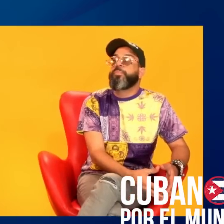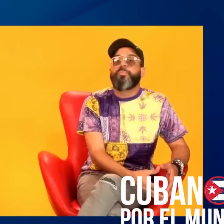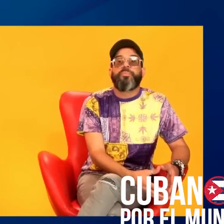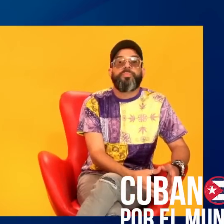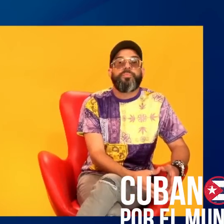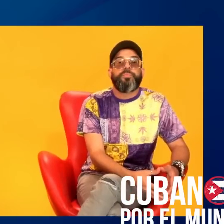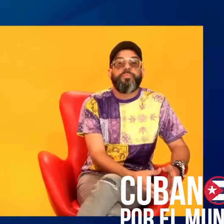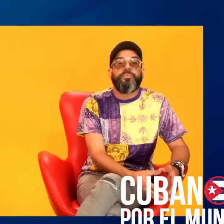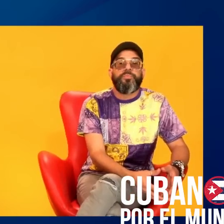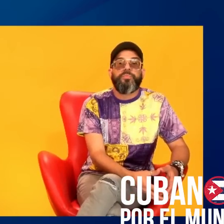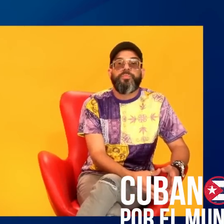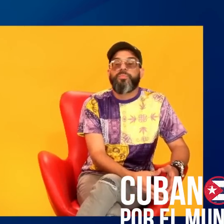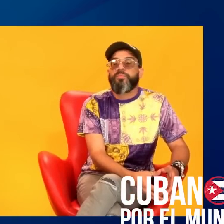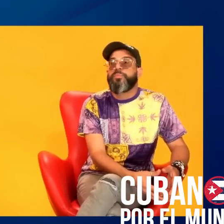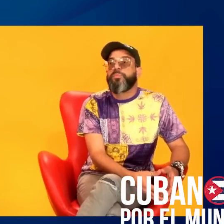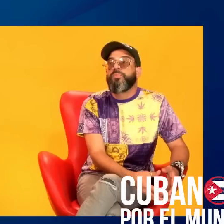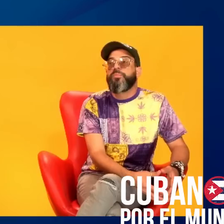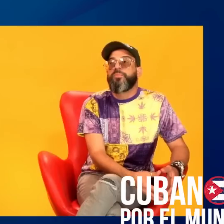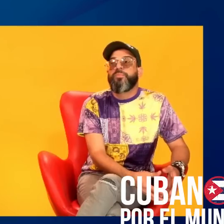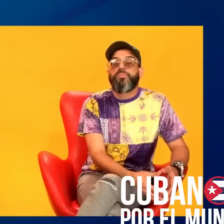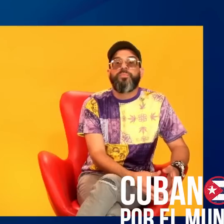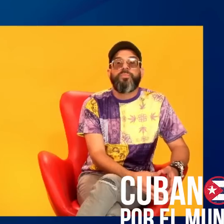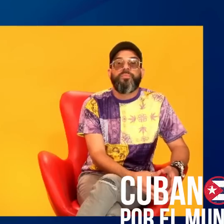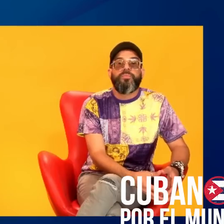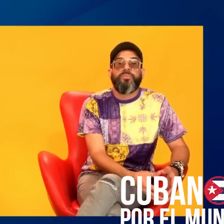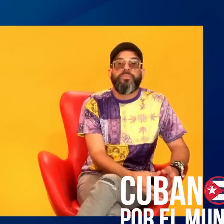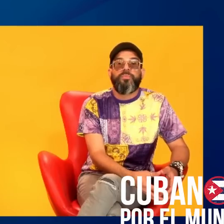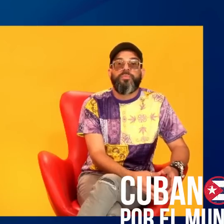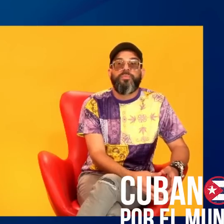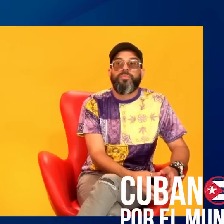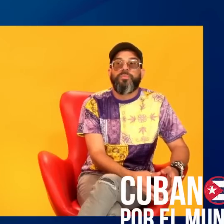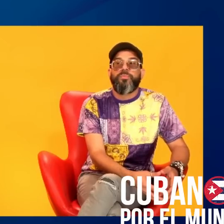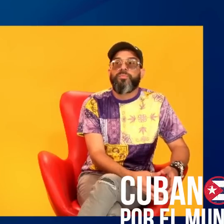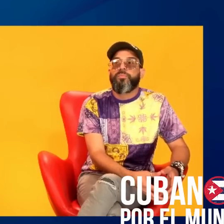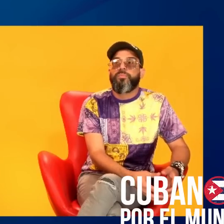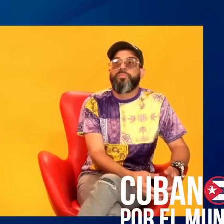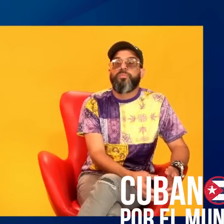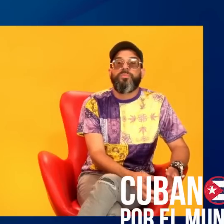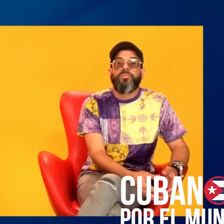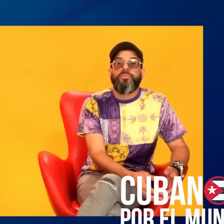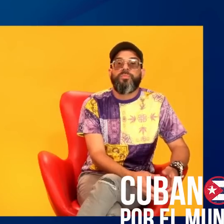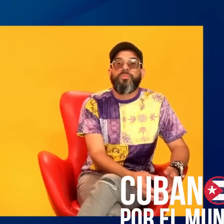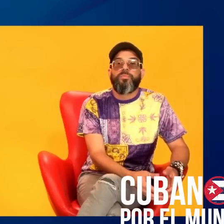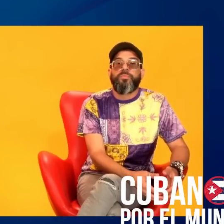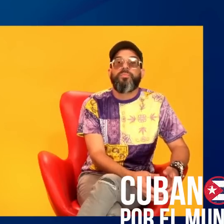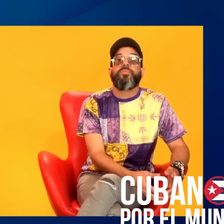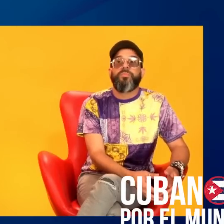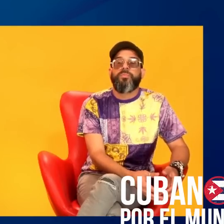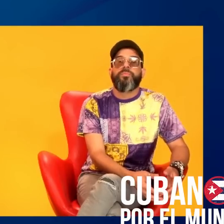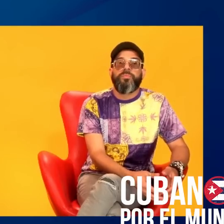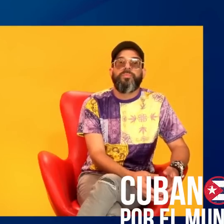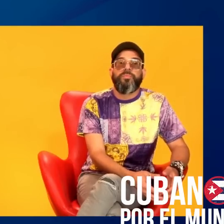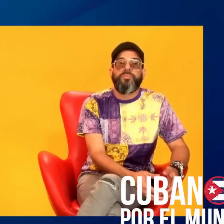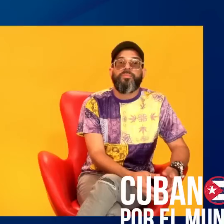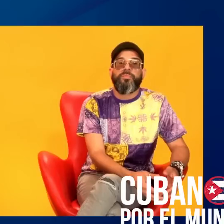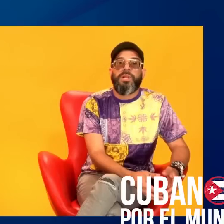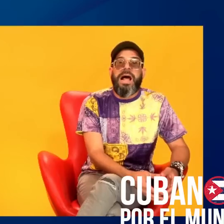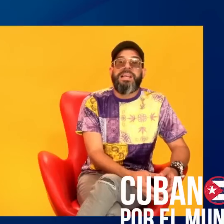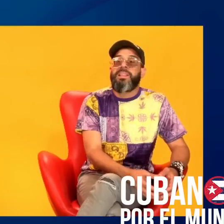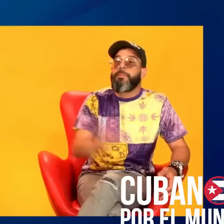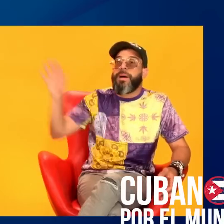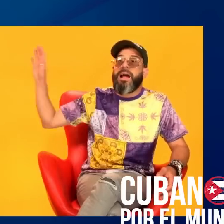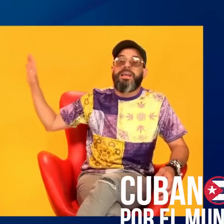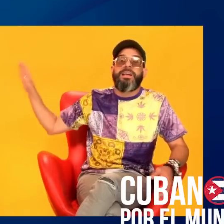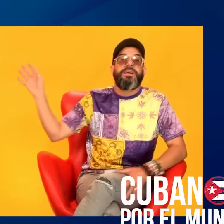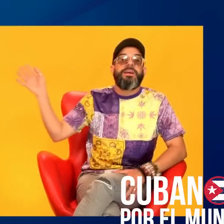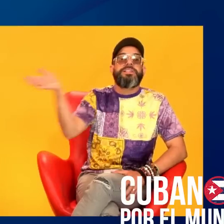de los Pueblos que se celebra en la ciudad de Los Ángeles y tengo ahora conmigo a la líder panameña Adela Paneso Asprilla. Saludos, Adela, gracias la por